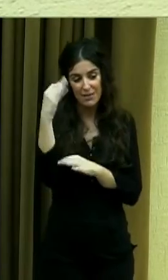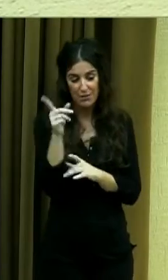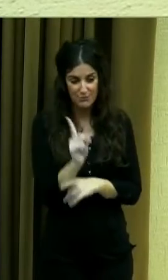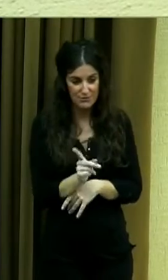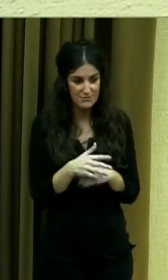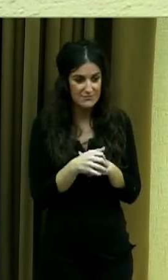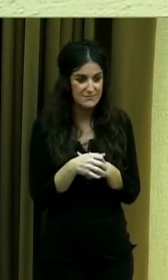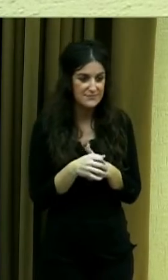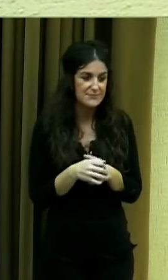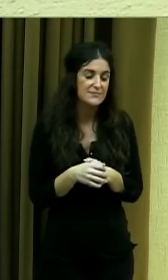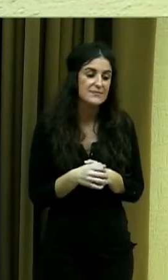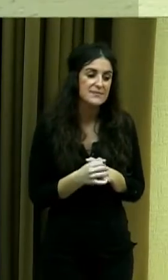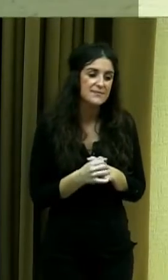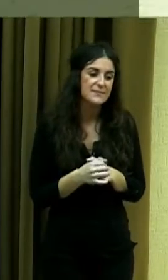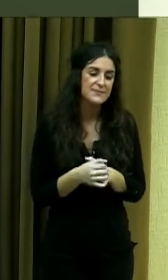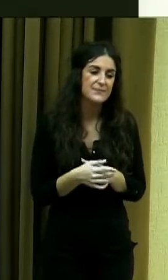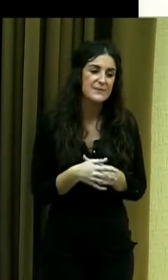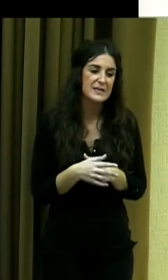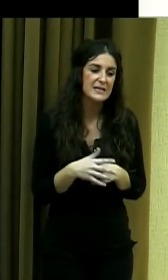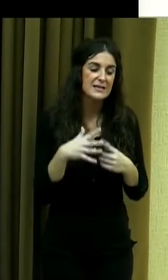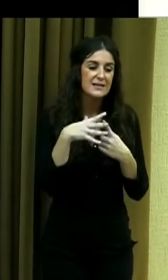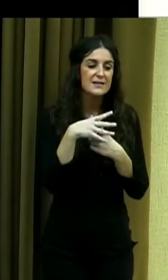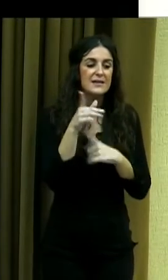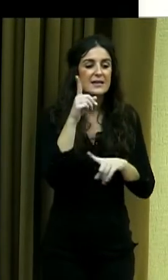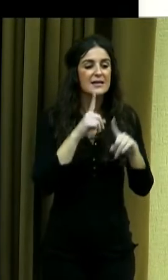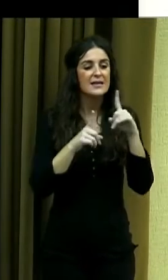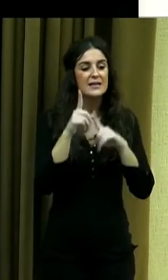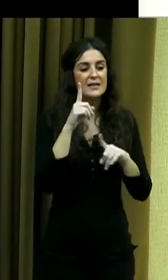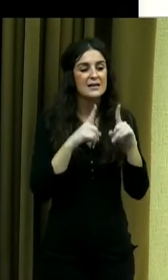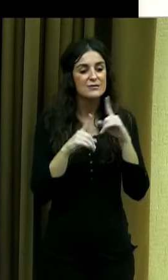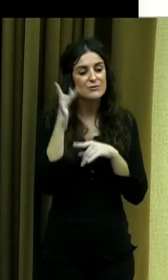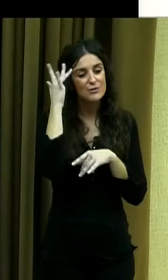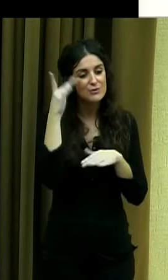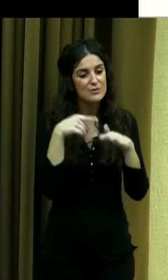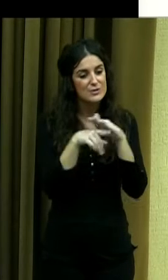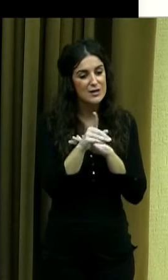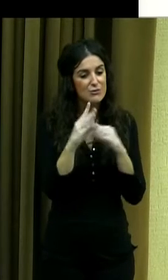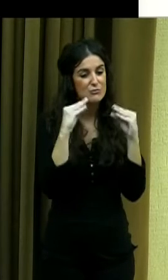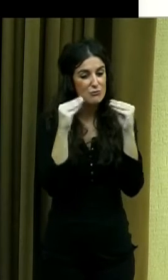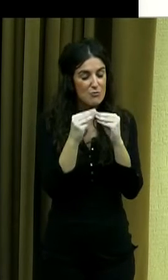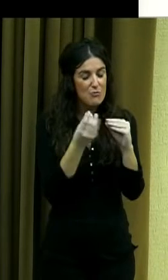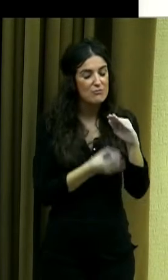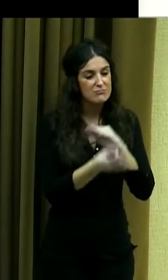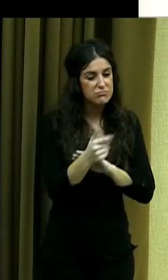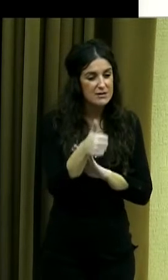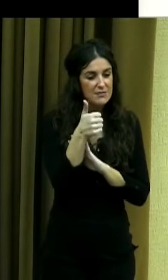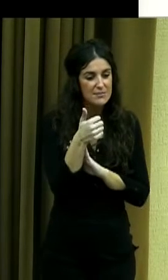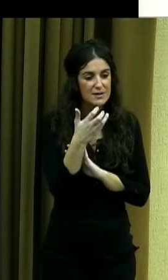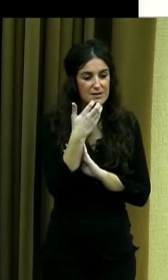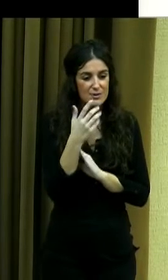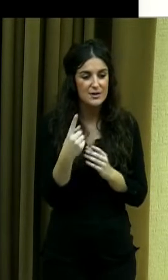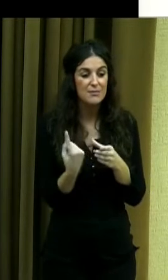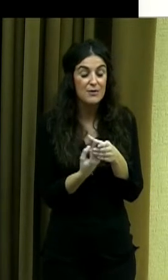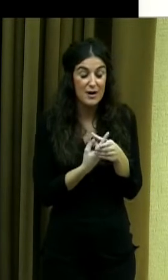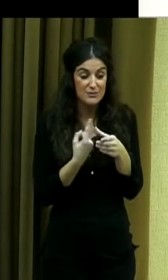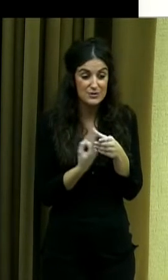¿Con qué trastornos del neurodesarrollo pueden aparecer de forma comórbida más frecuentemente? Los trastornos del espectro